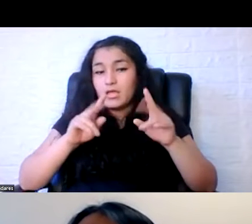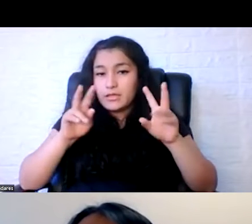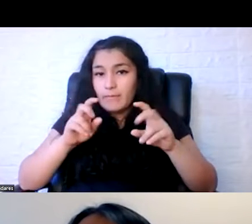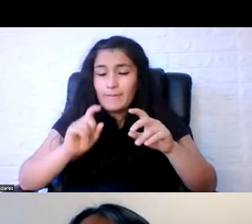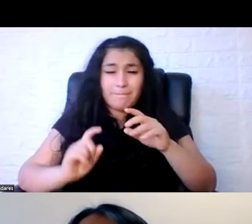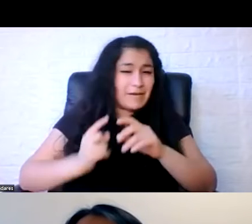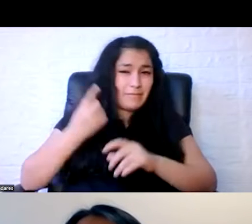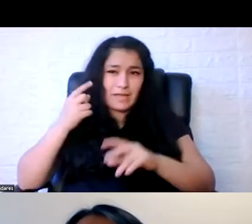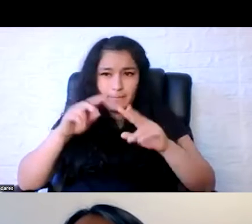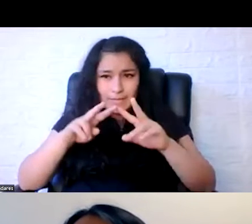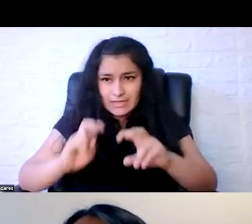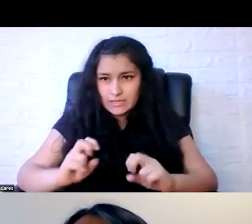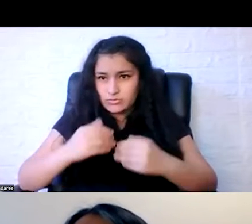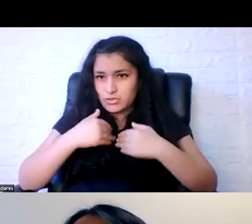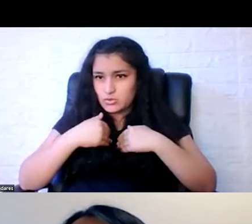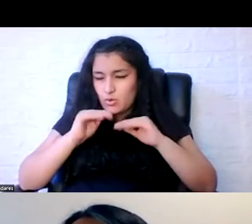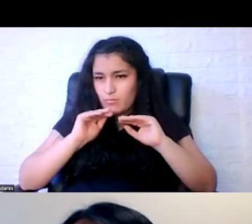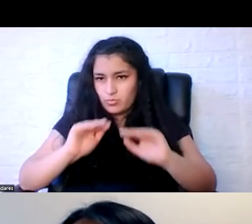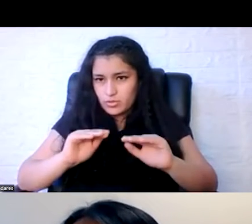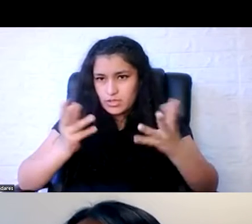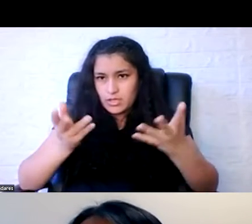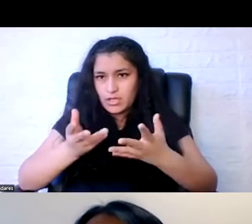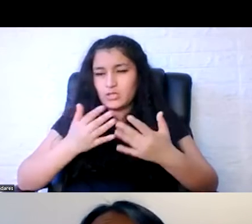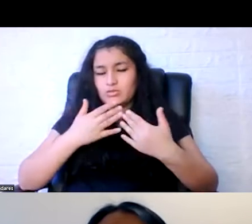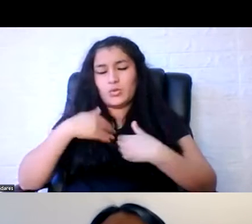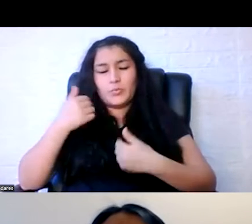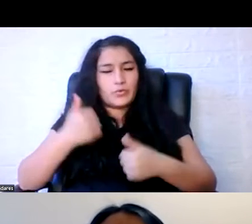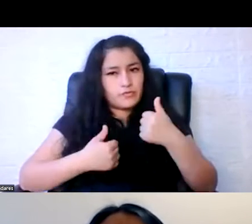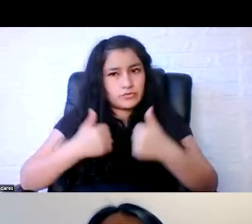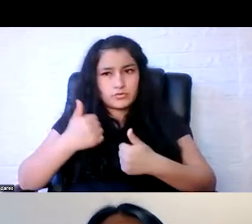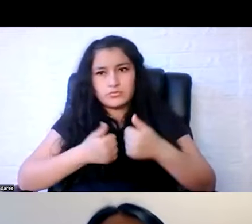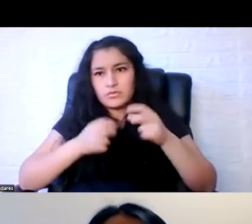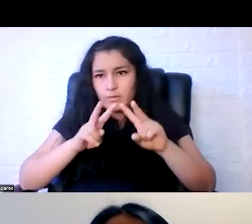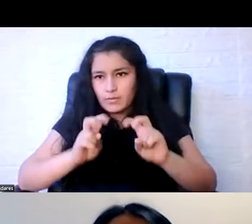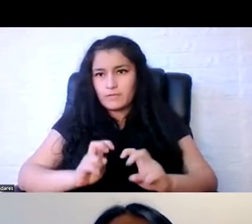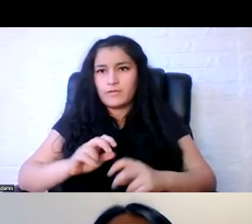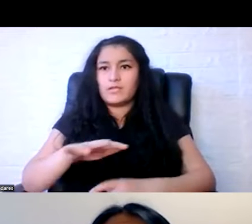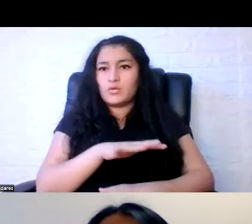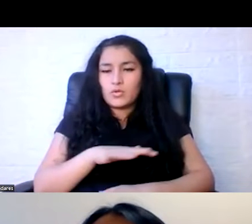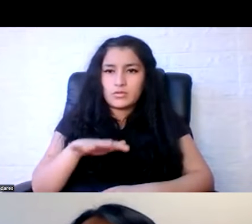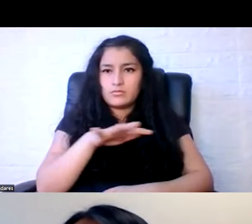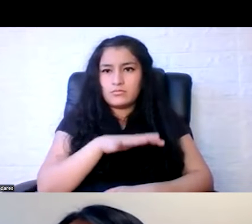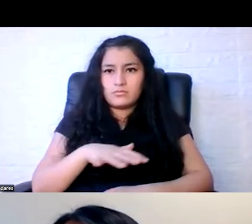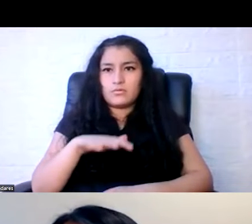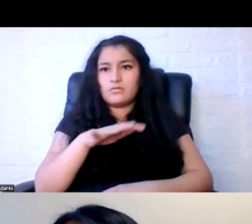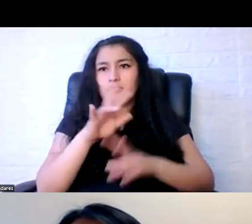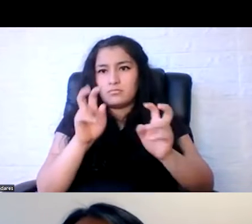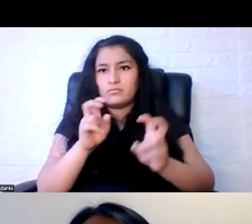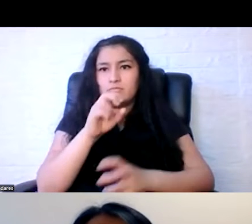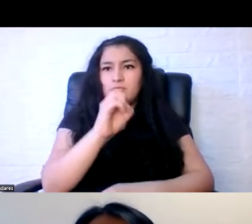investigaciones colaborativas en las que trabajé fue como profesional de investigación en el contexto de una